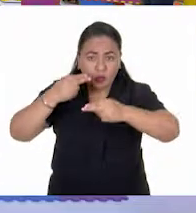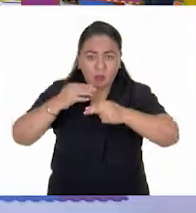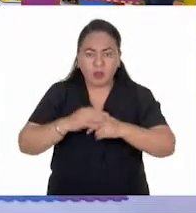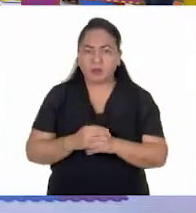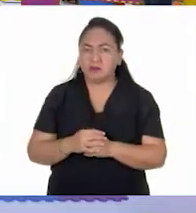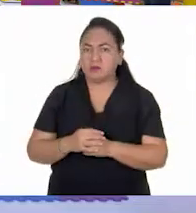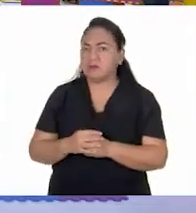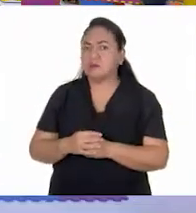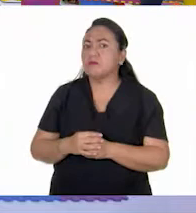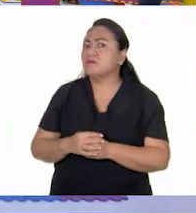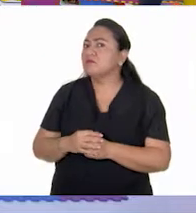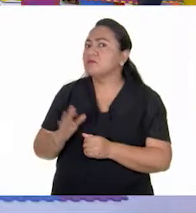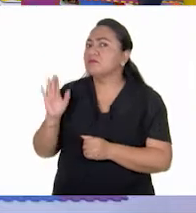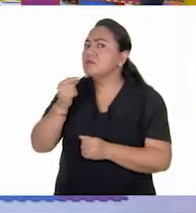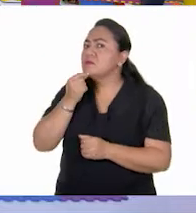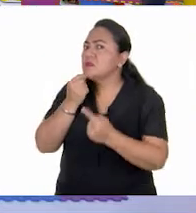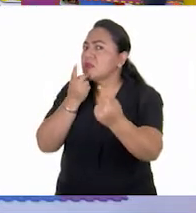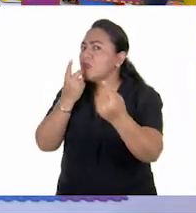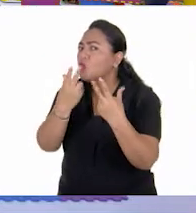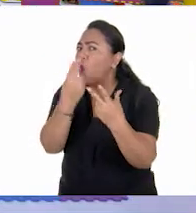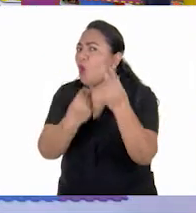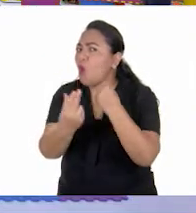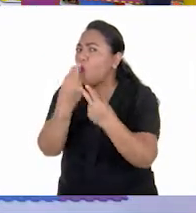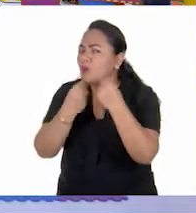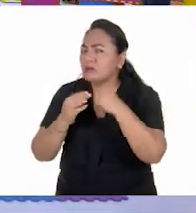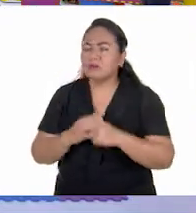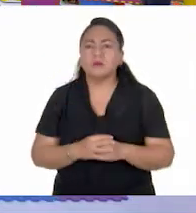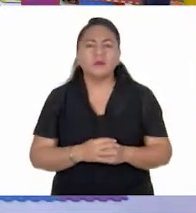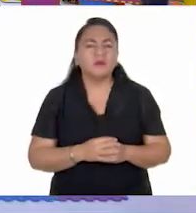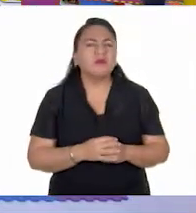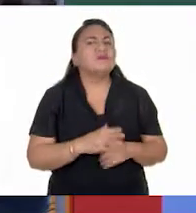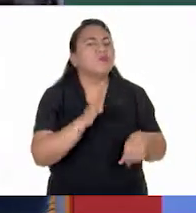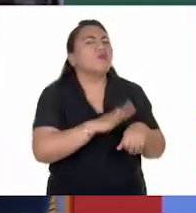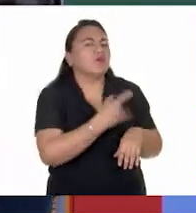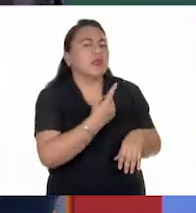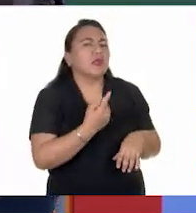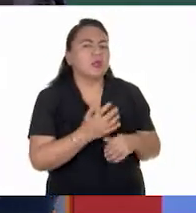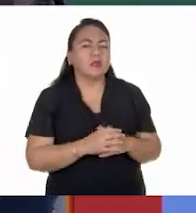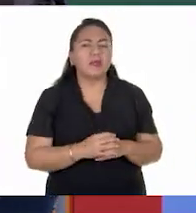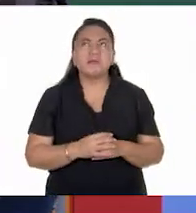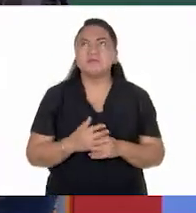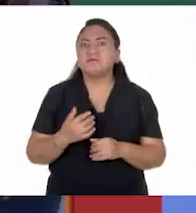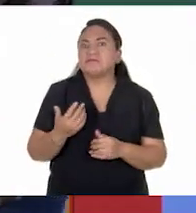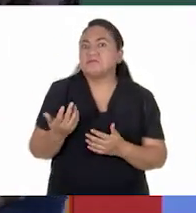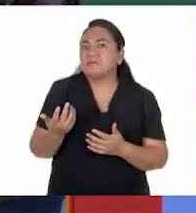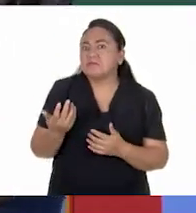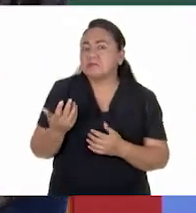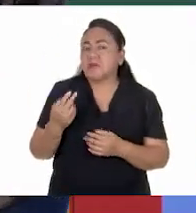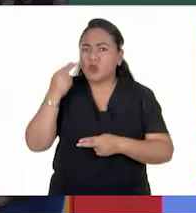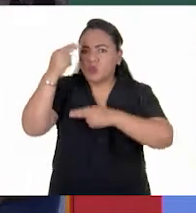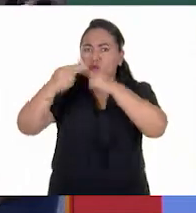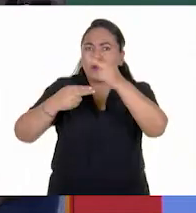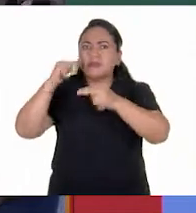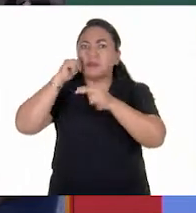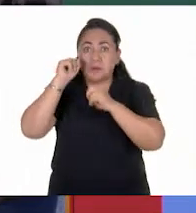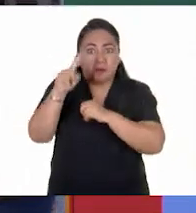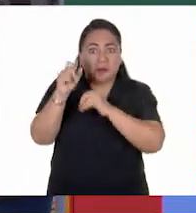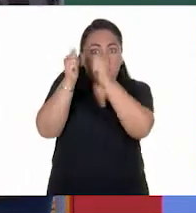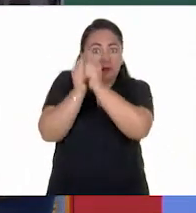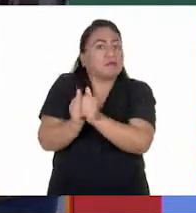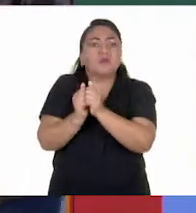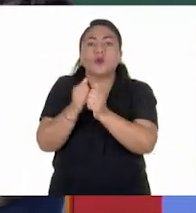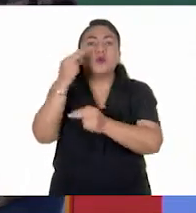No, me están diciendo los niños que no. ¿Por qué razón, Pili? Pues yo creo que porque las nubes todo el tiempo se están